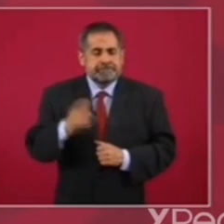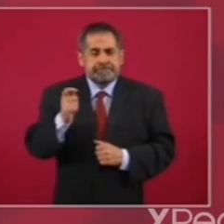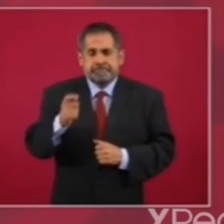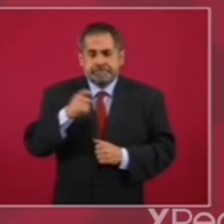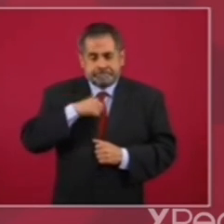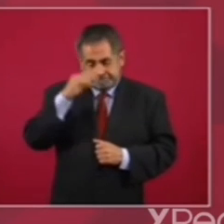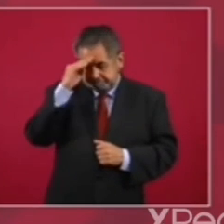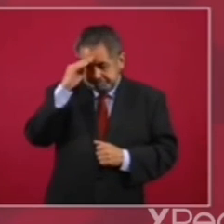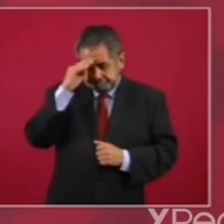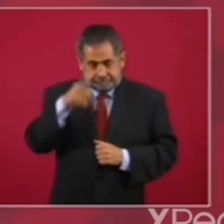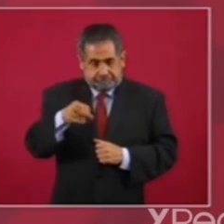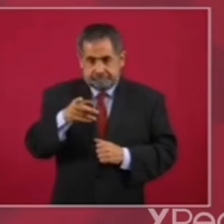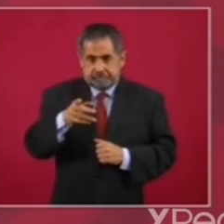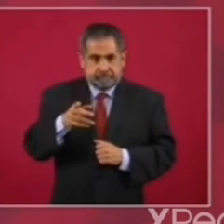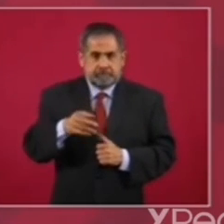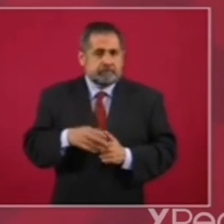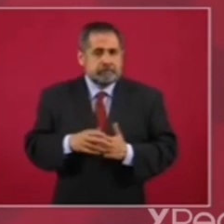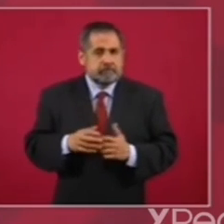Entonces,